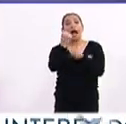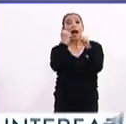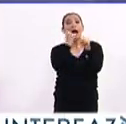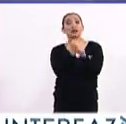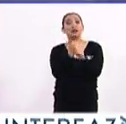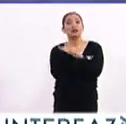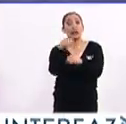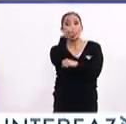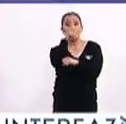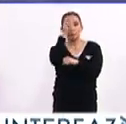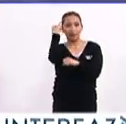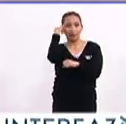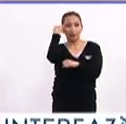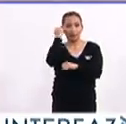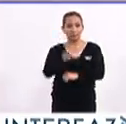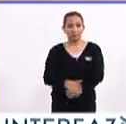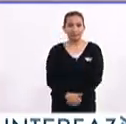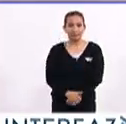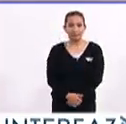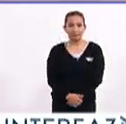año de las lenguas indígenas.